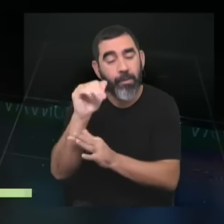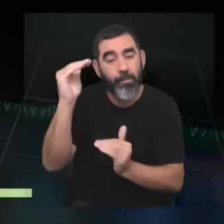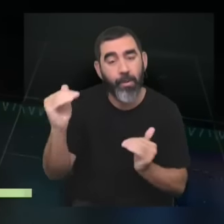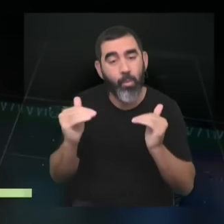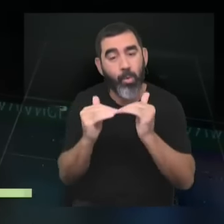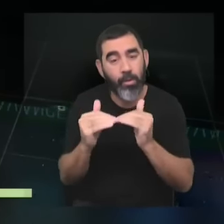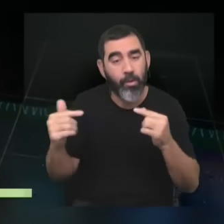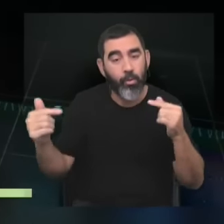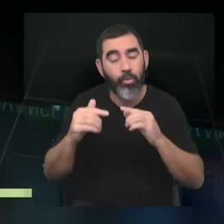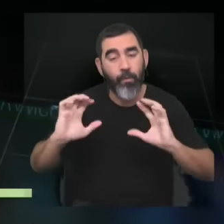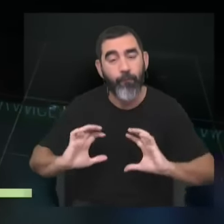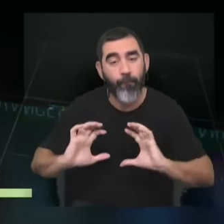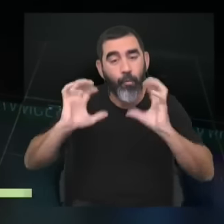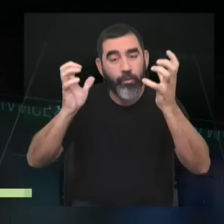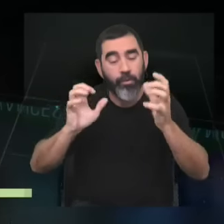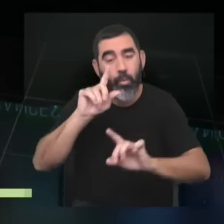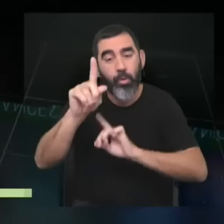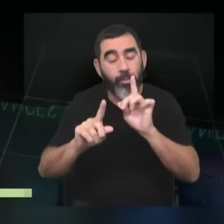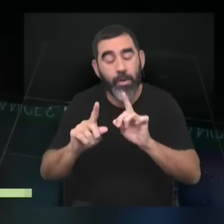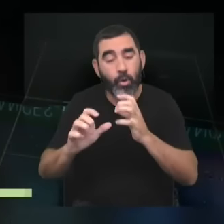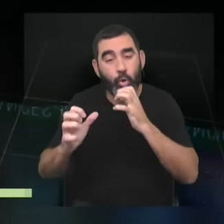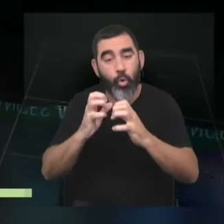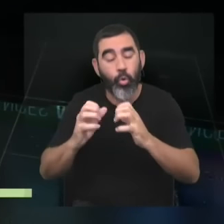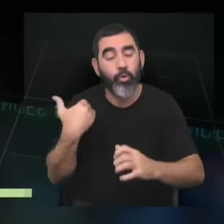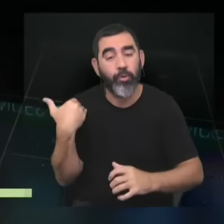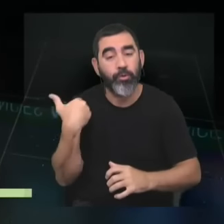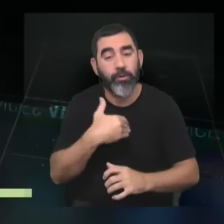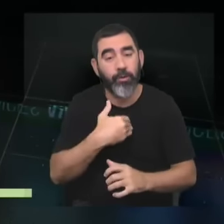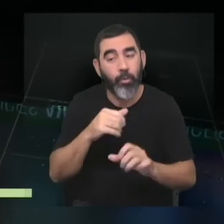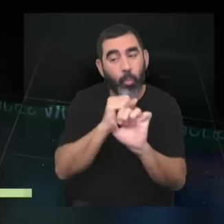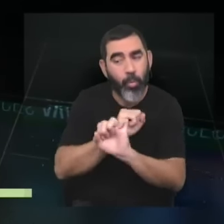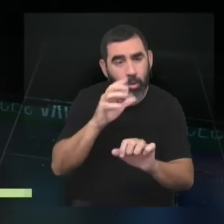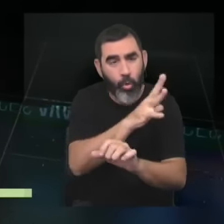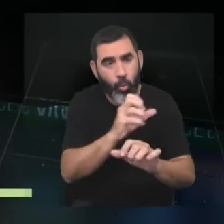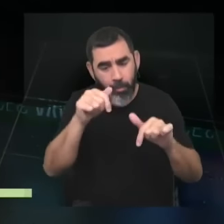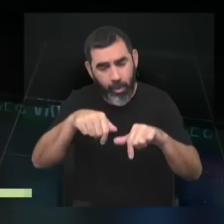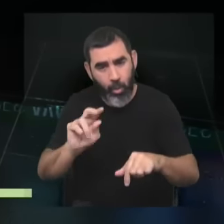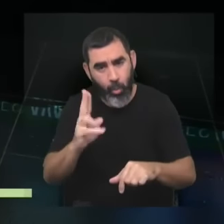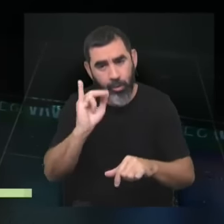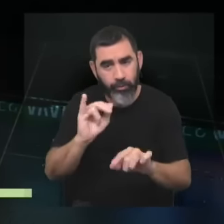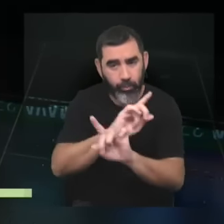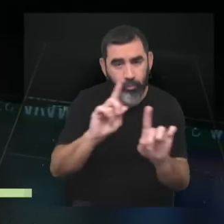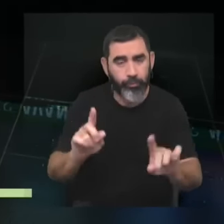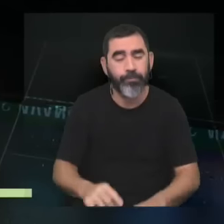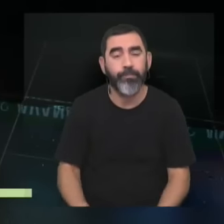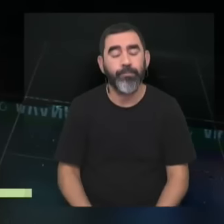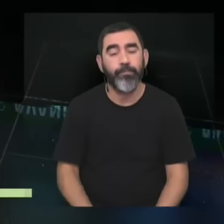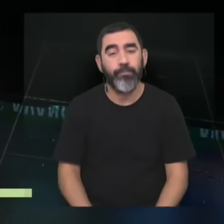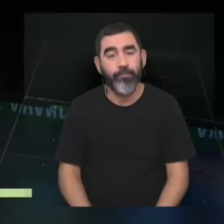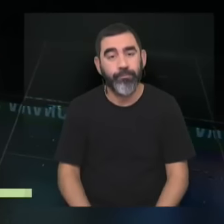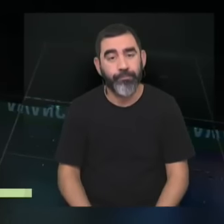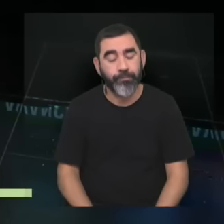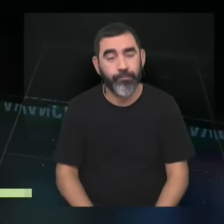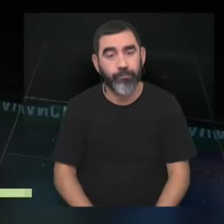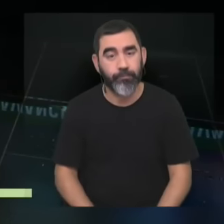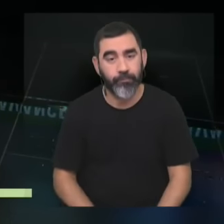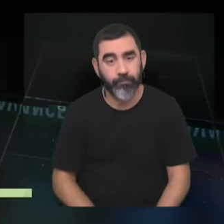contra las violencias la universidad de Rosario Pero bueno vamos a ver qué de esto se puede llegar a aplicar en la universidad de la República como como